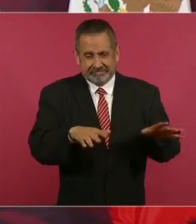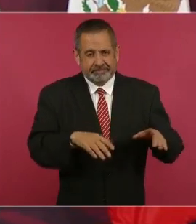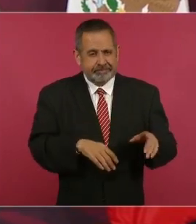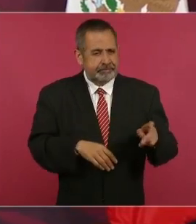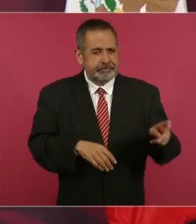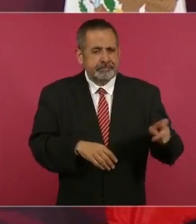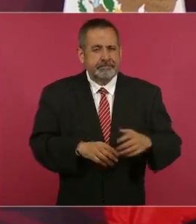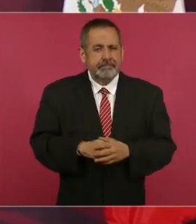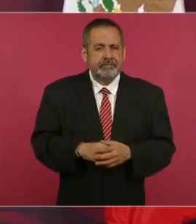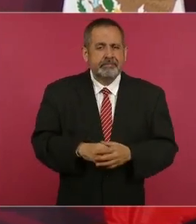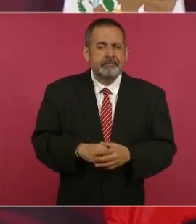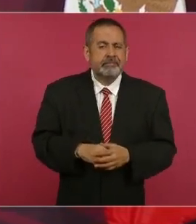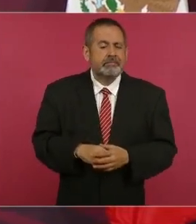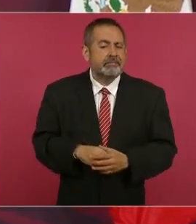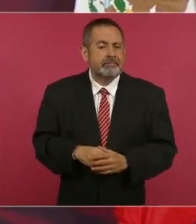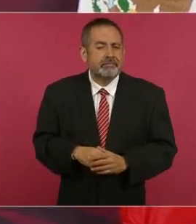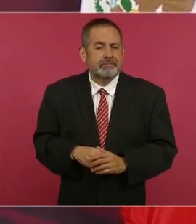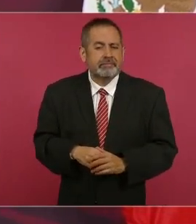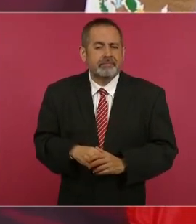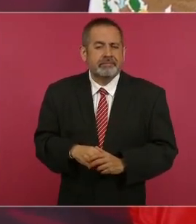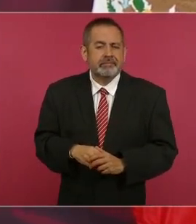estos sistemas